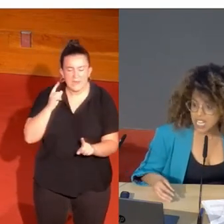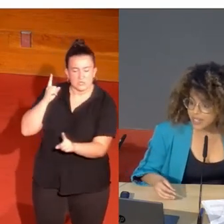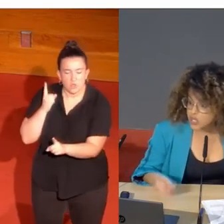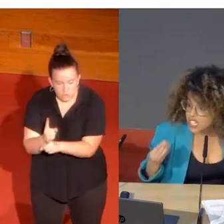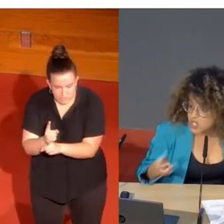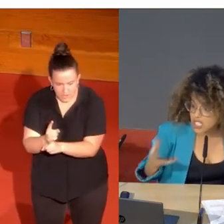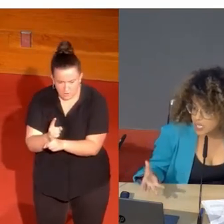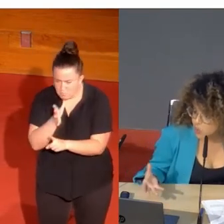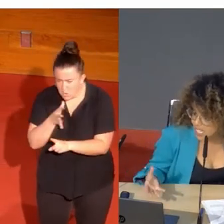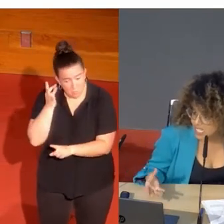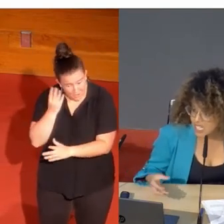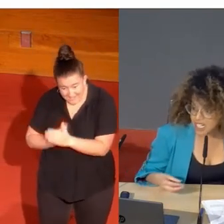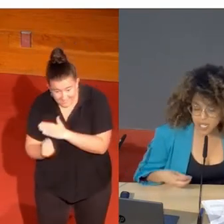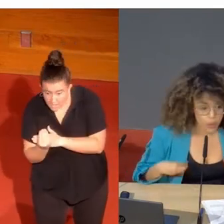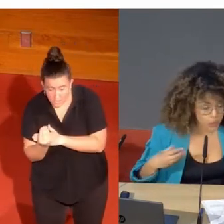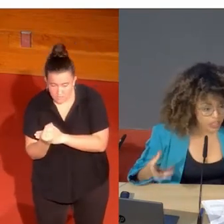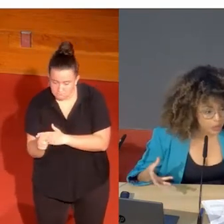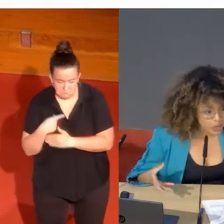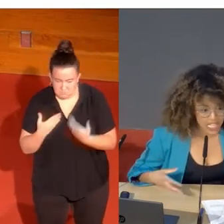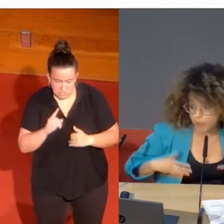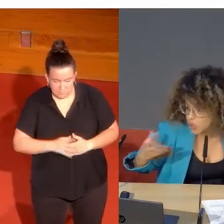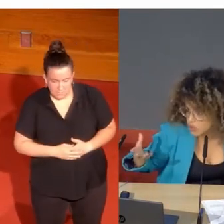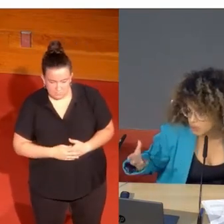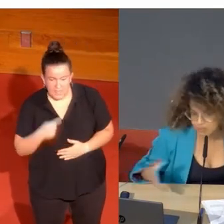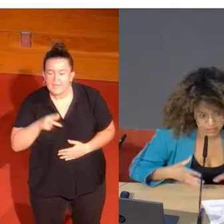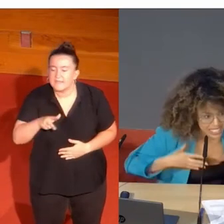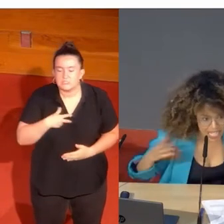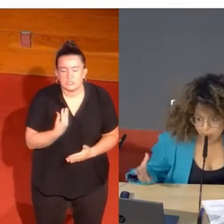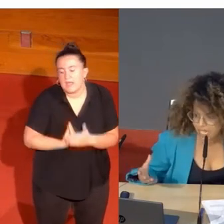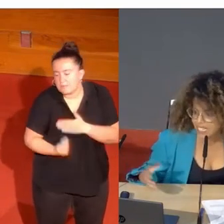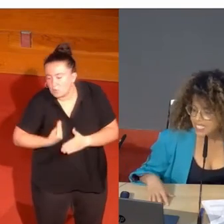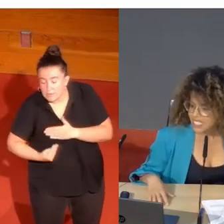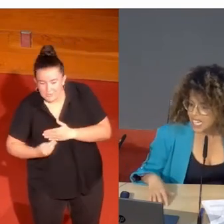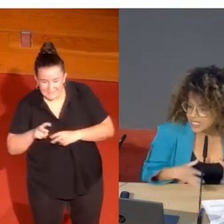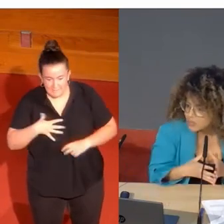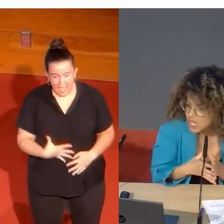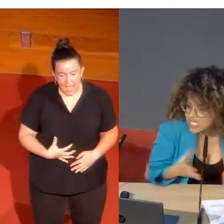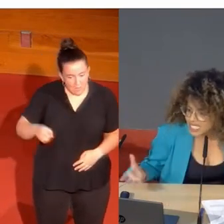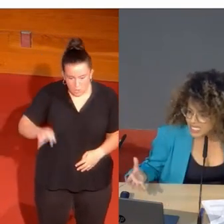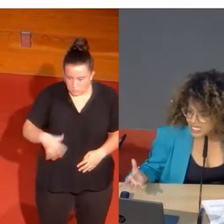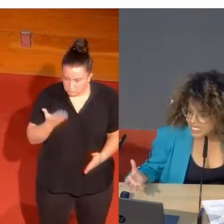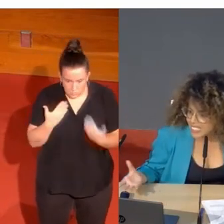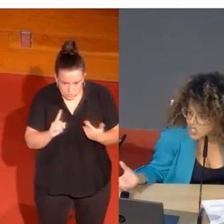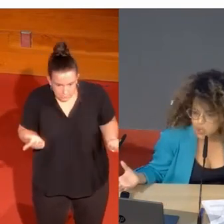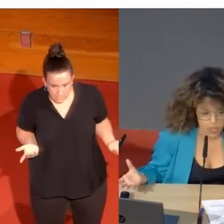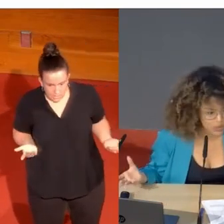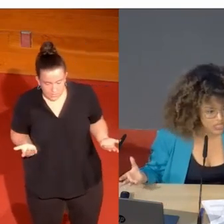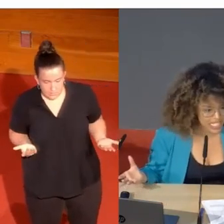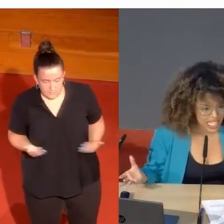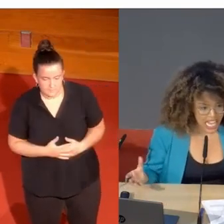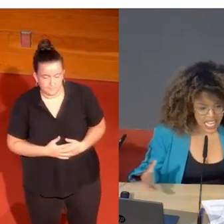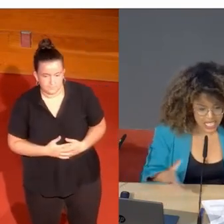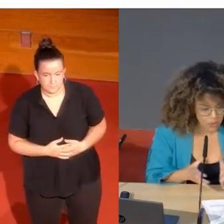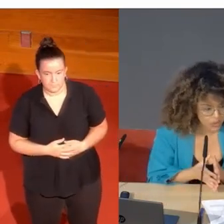mujeres los derechos de las mujeres reproductivos el aborto ni se habla hay una serie de de derechos